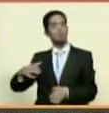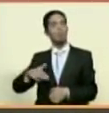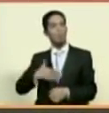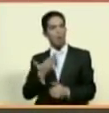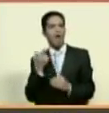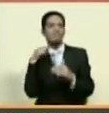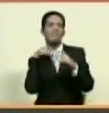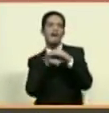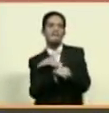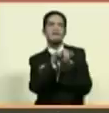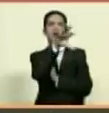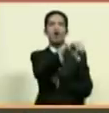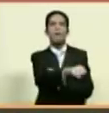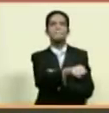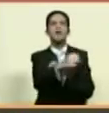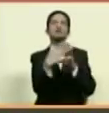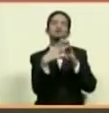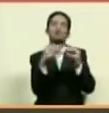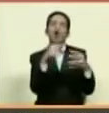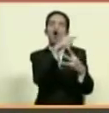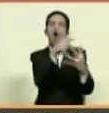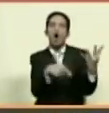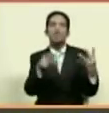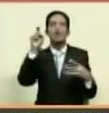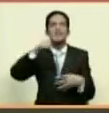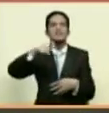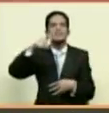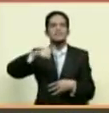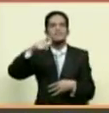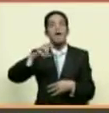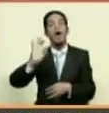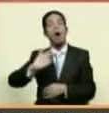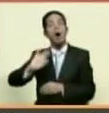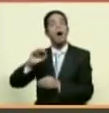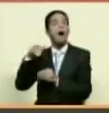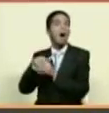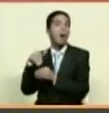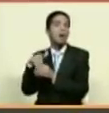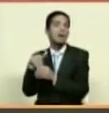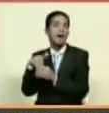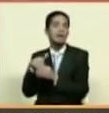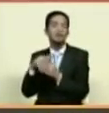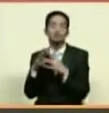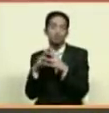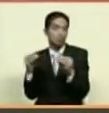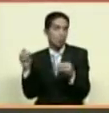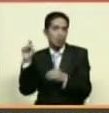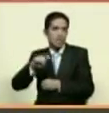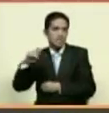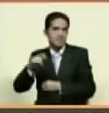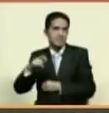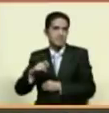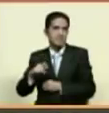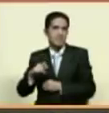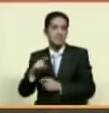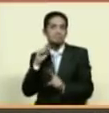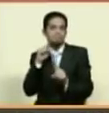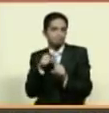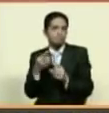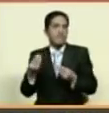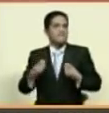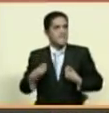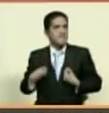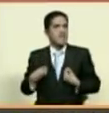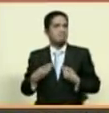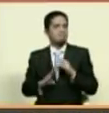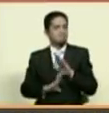comprar todo lo que necesite o a ahorrar todo lo que necesite para su vida, para el desarrollo